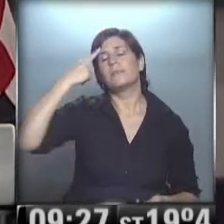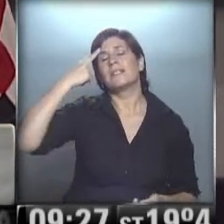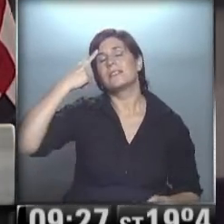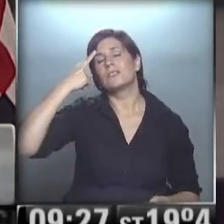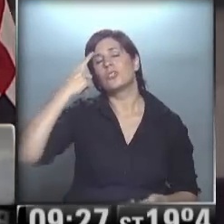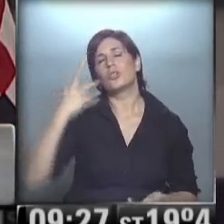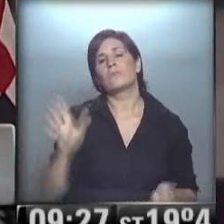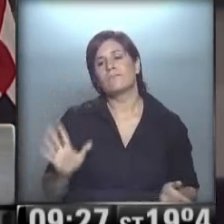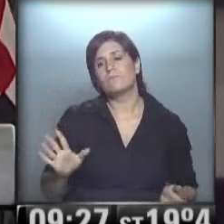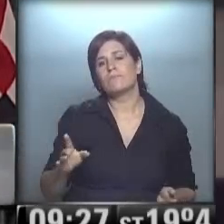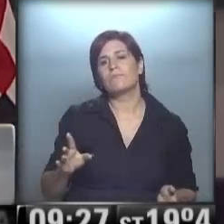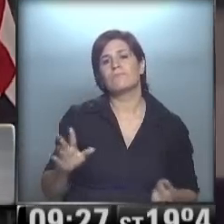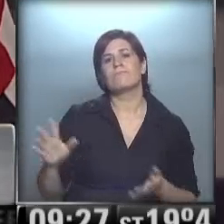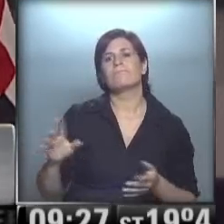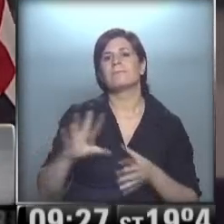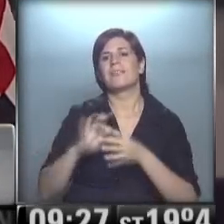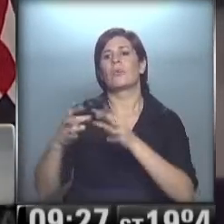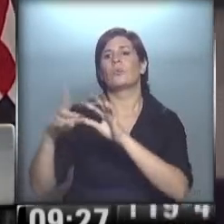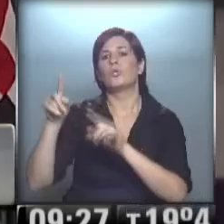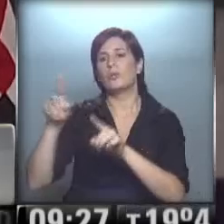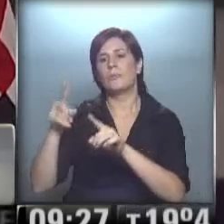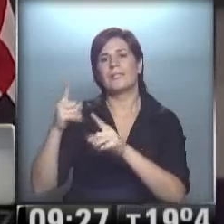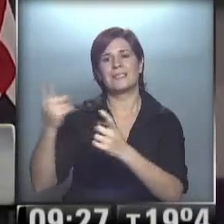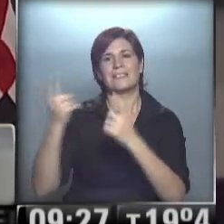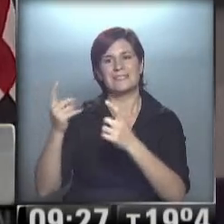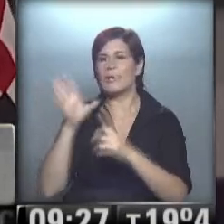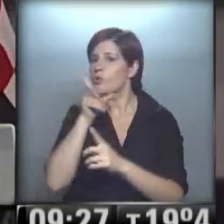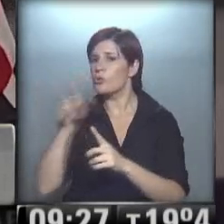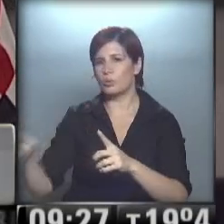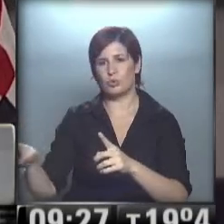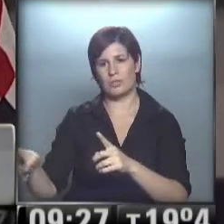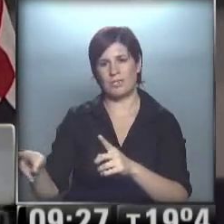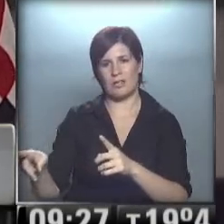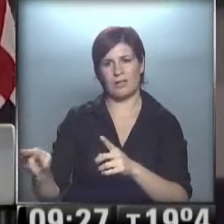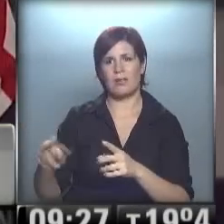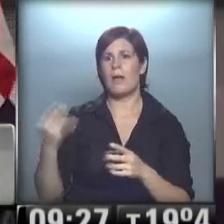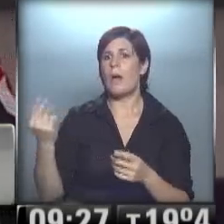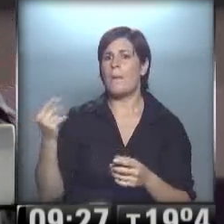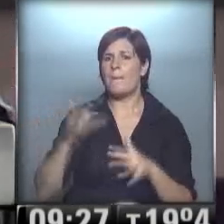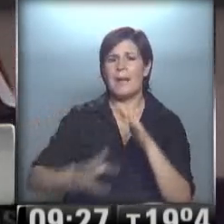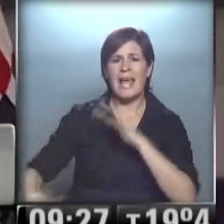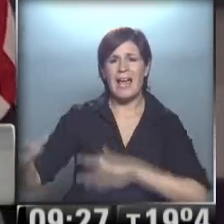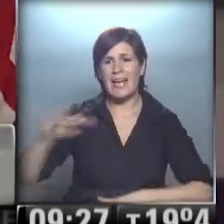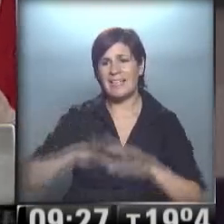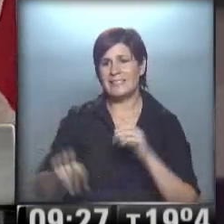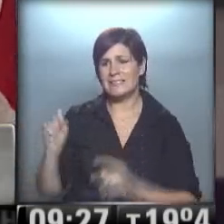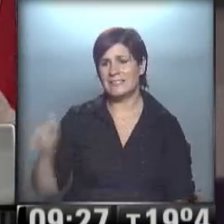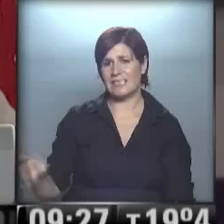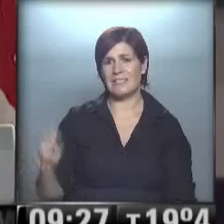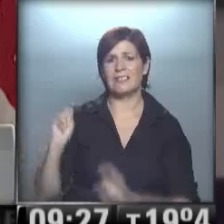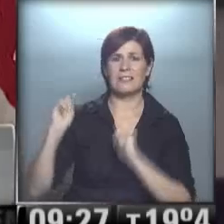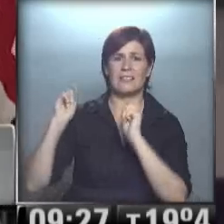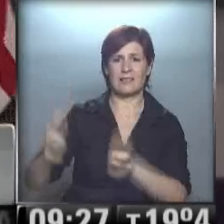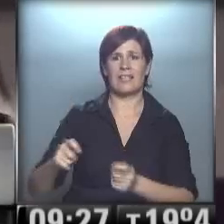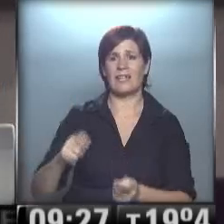difícil porque Europa depende muchísimo de Rusia desde los multimillonarios que ponen todo su dinero en la banca